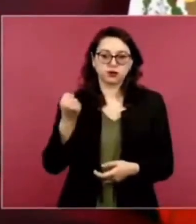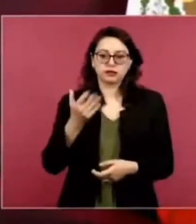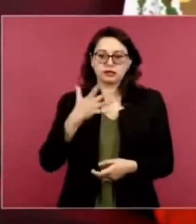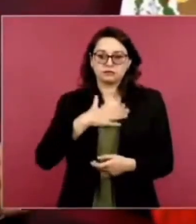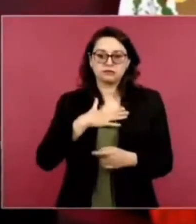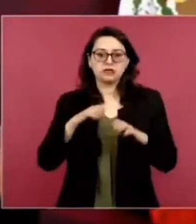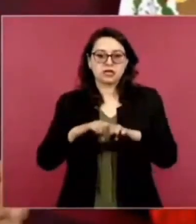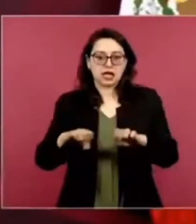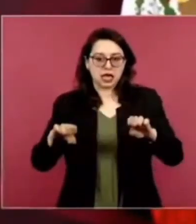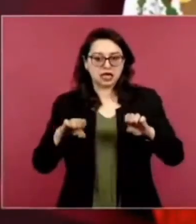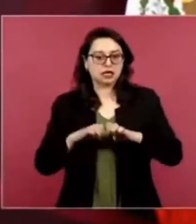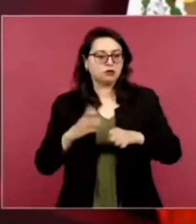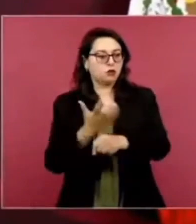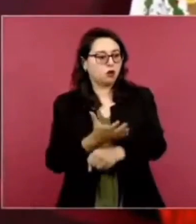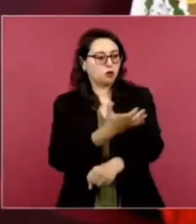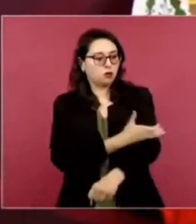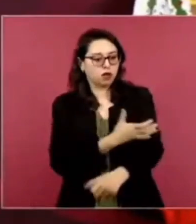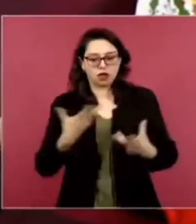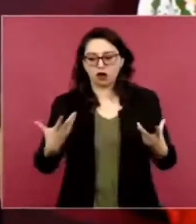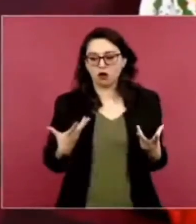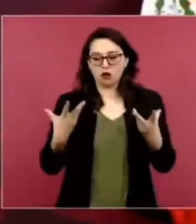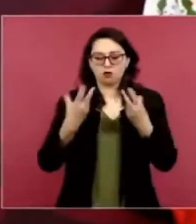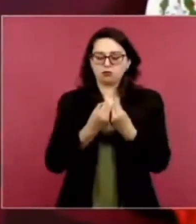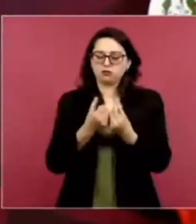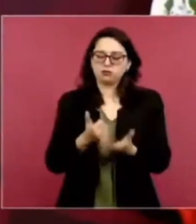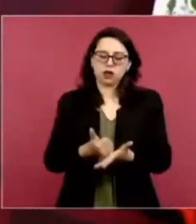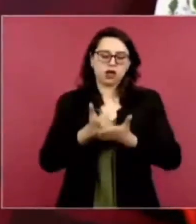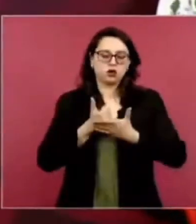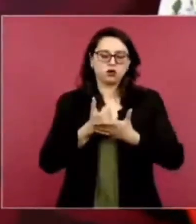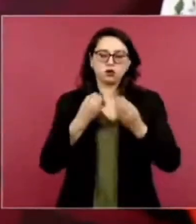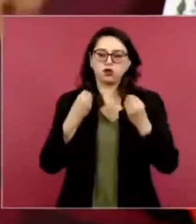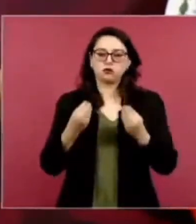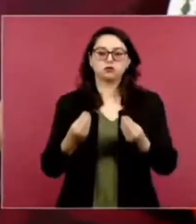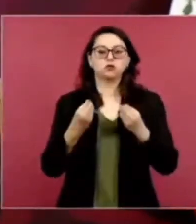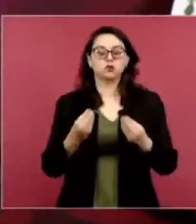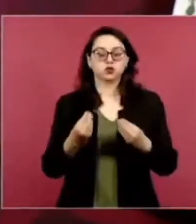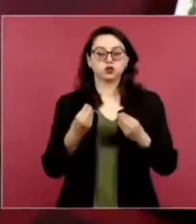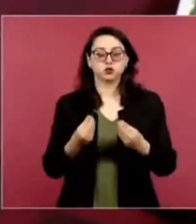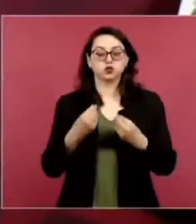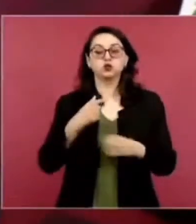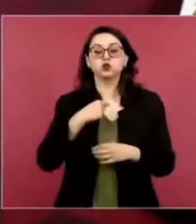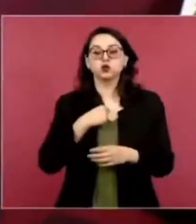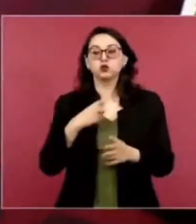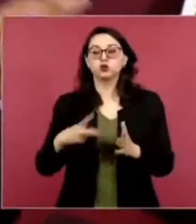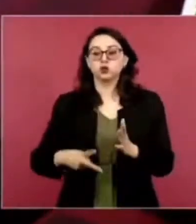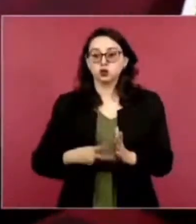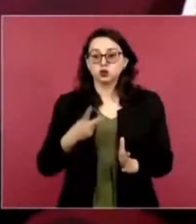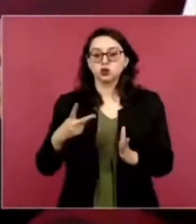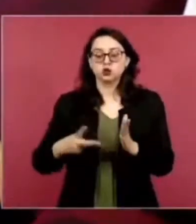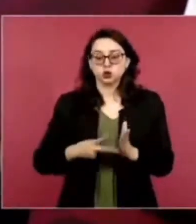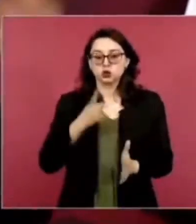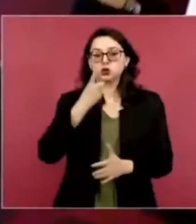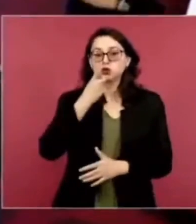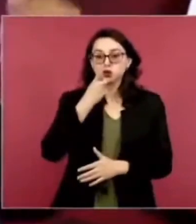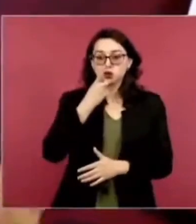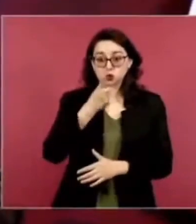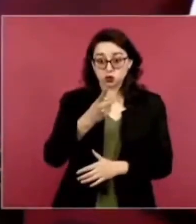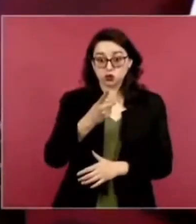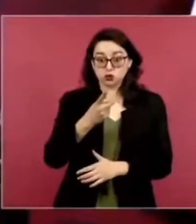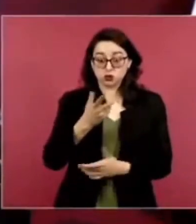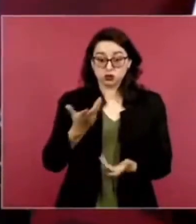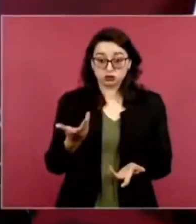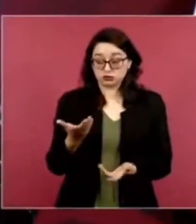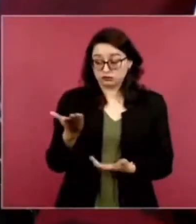compañeros, compañeras que me ayudan en esto. Ya he hablado de lo que hizo